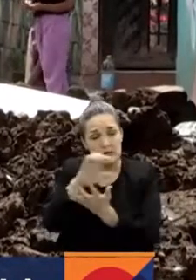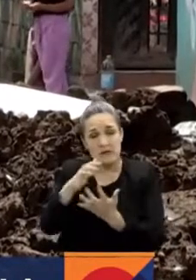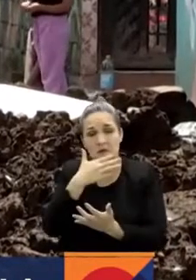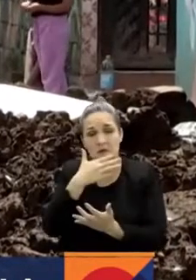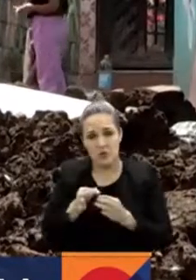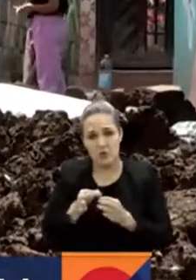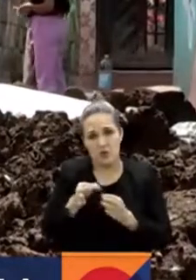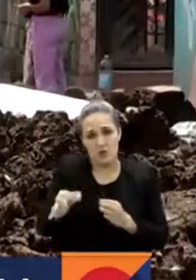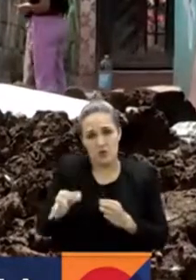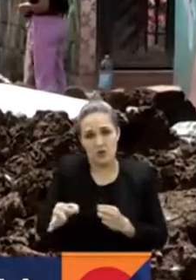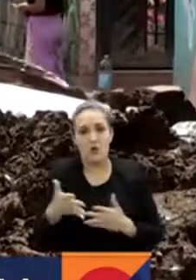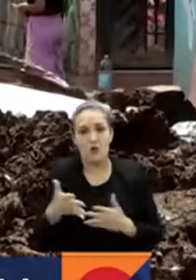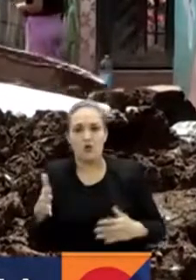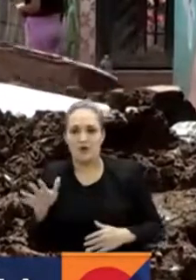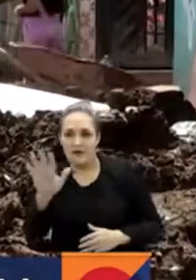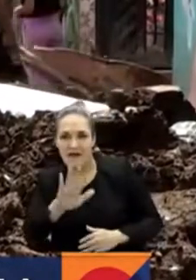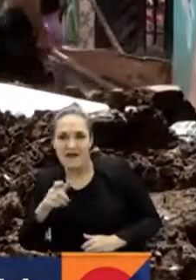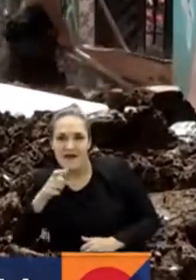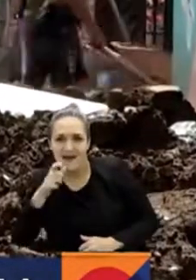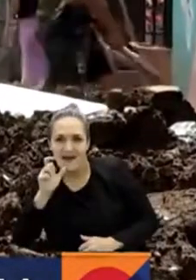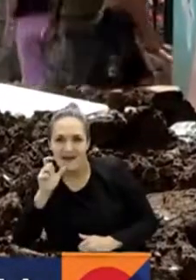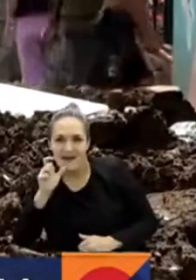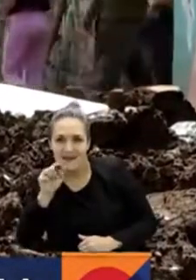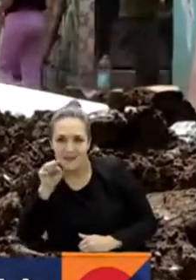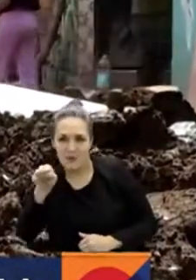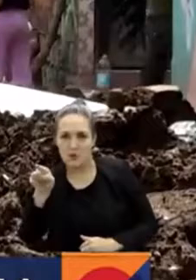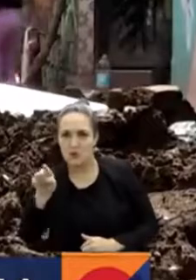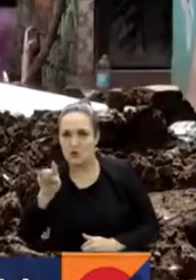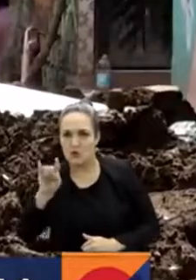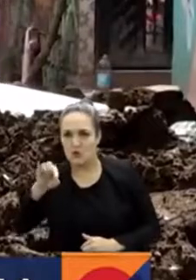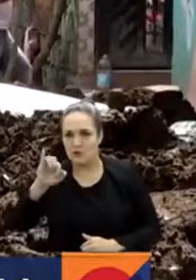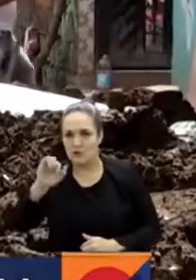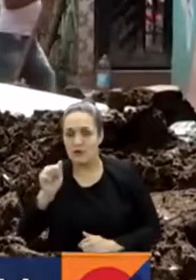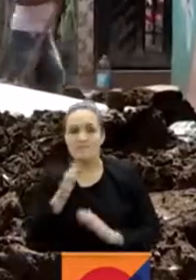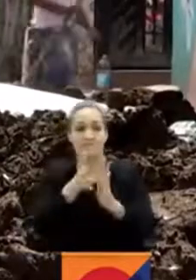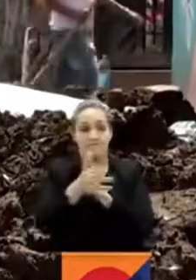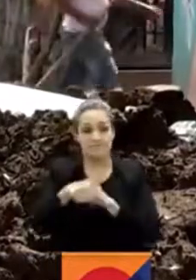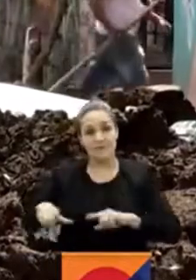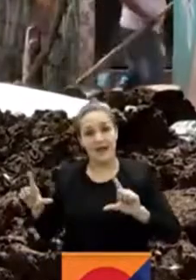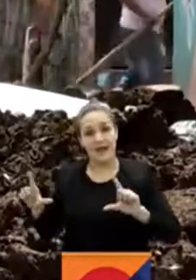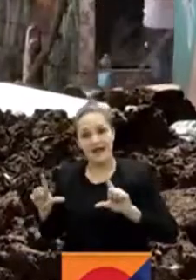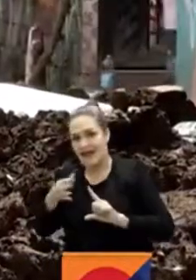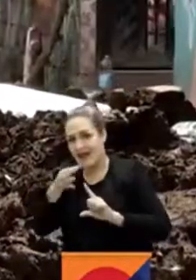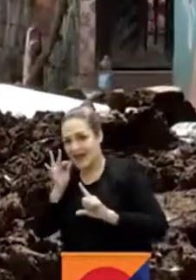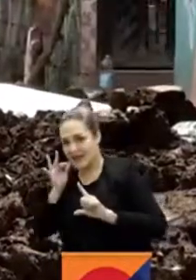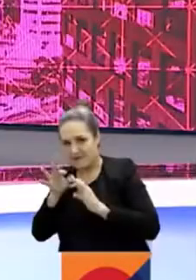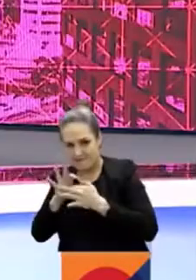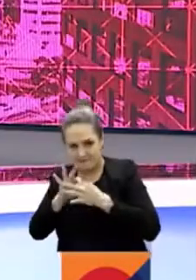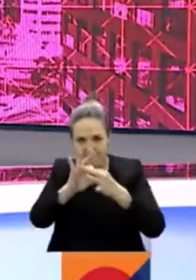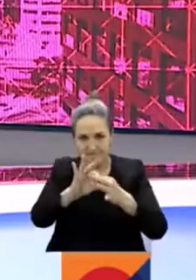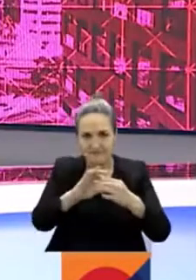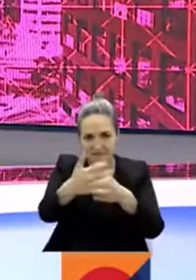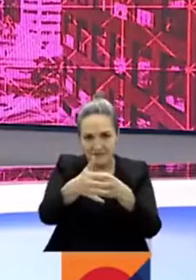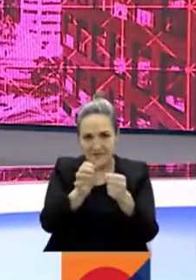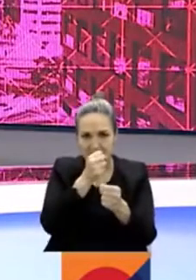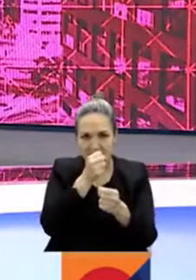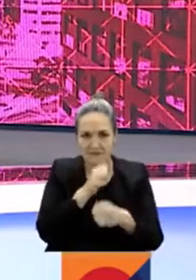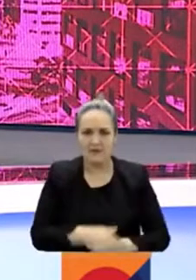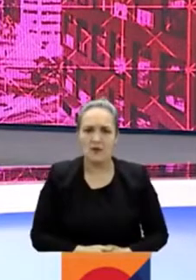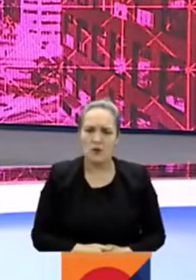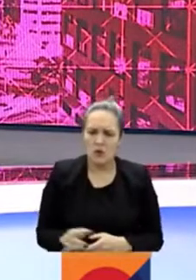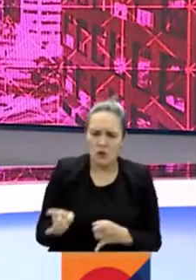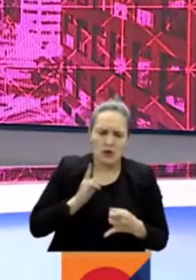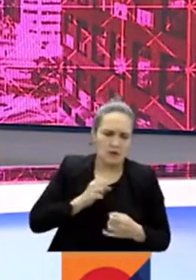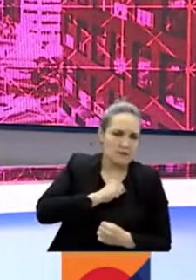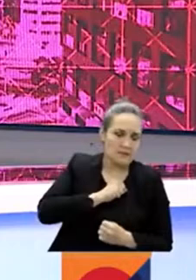municipio de Supía, al occidente del departamento de Caldas. Yo soy Carlos Aguirre desde el canal Telecafé para RTVC Noticias.